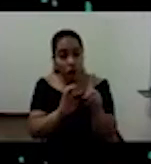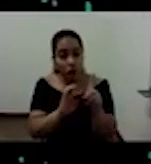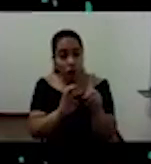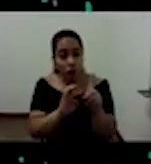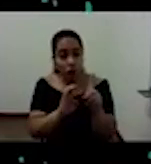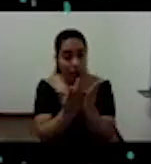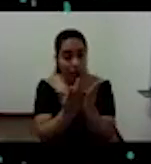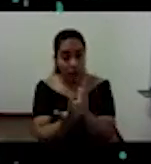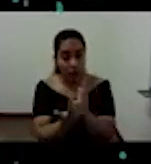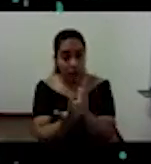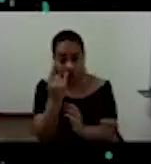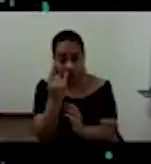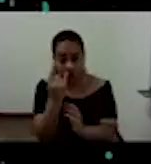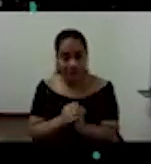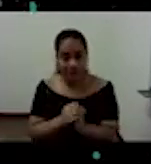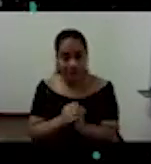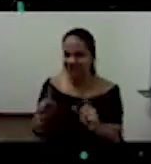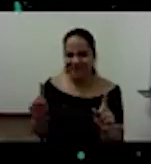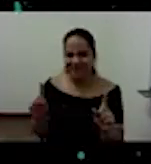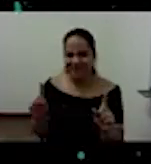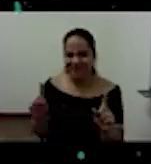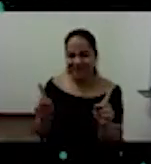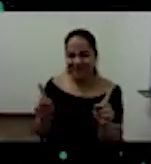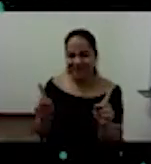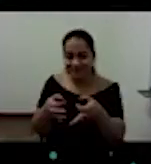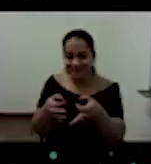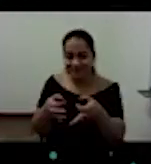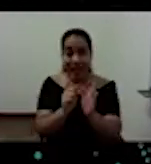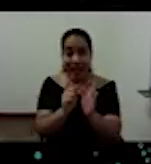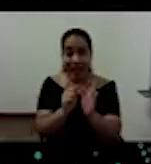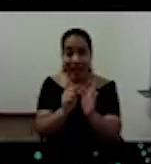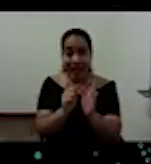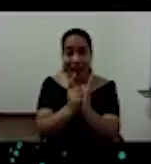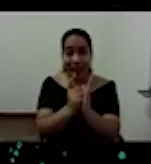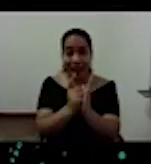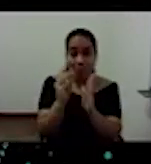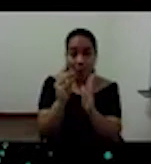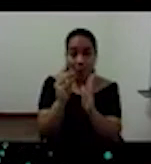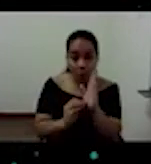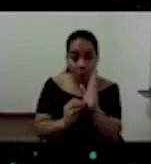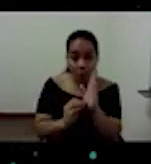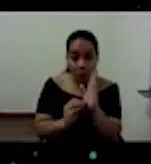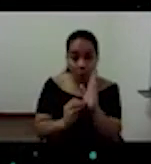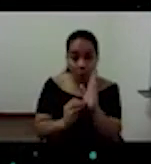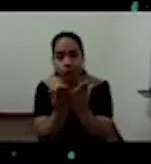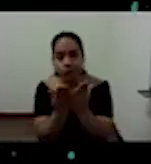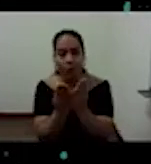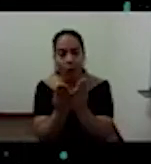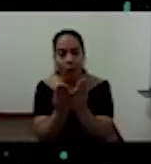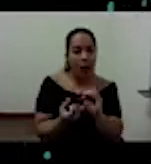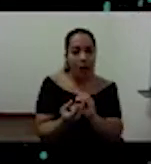Eh, no existe como tal alguna cartilla